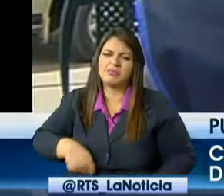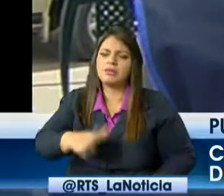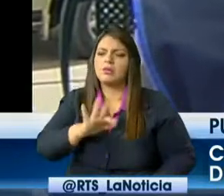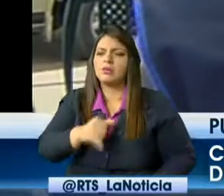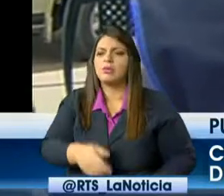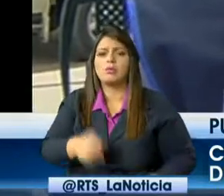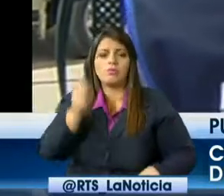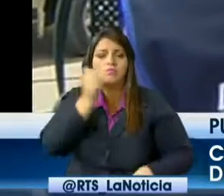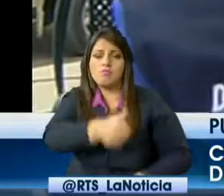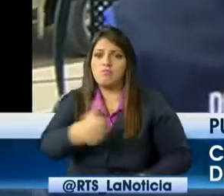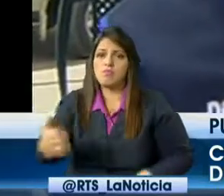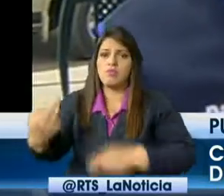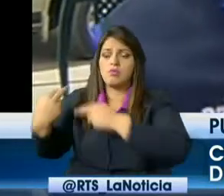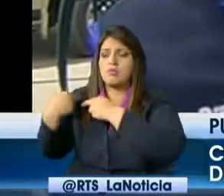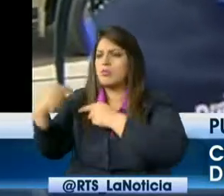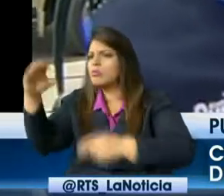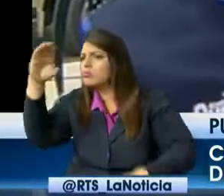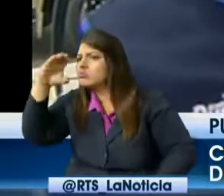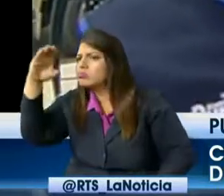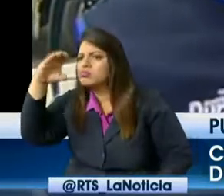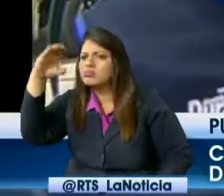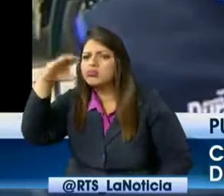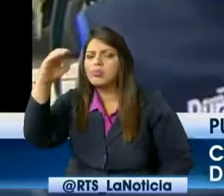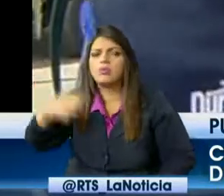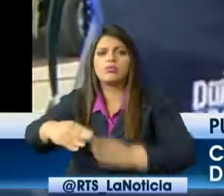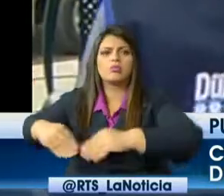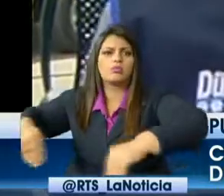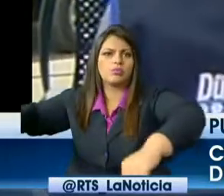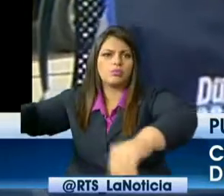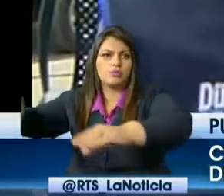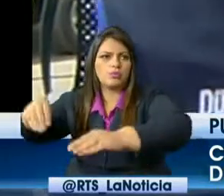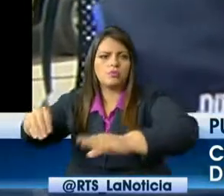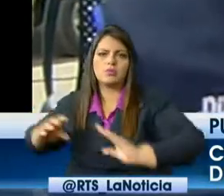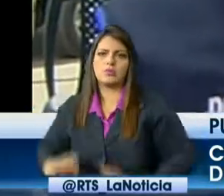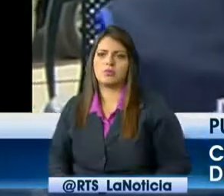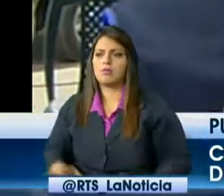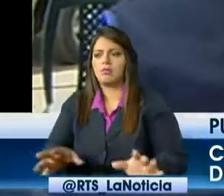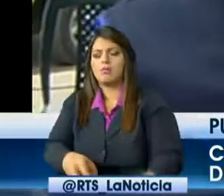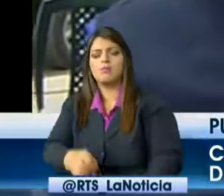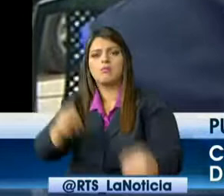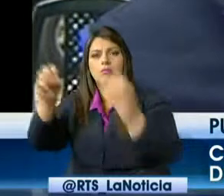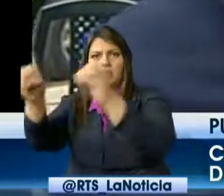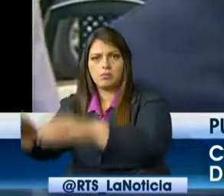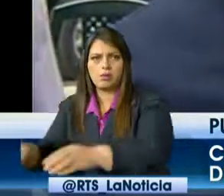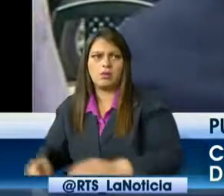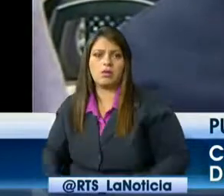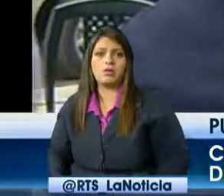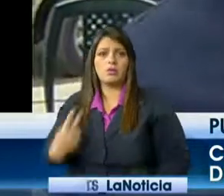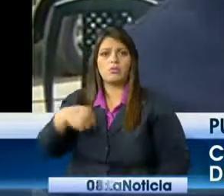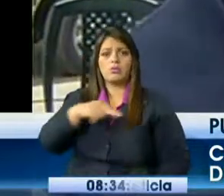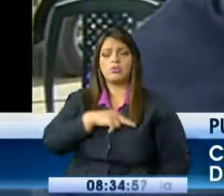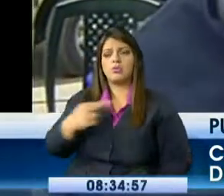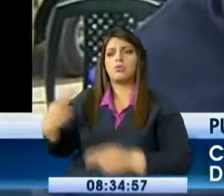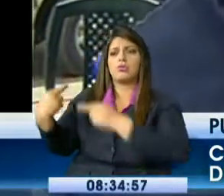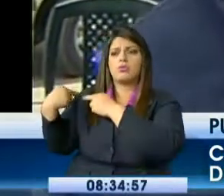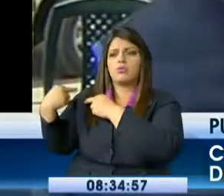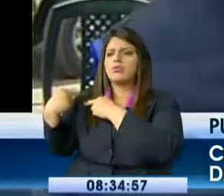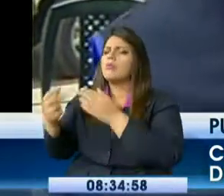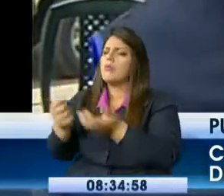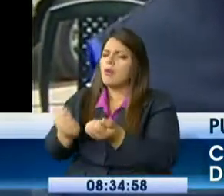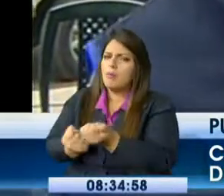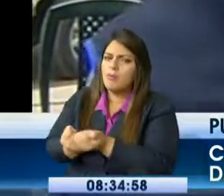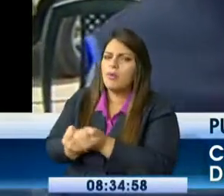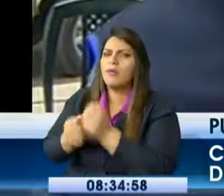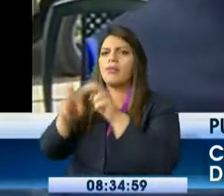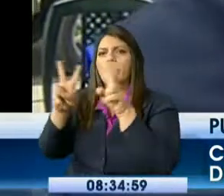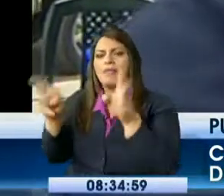su espacio, y nosotros les damos la asesoría para que no haya traficantes de tierra, para que no los estafen, para que el uso del suelo sea el adecuado. Eso lo hemos